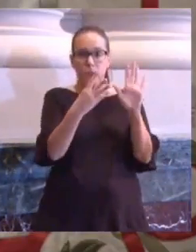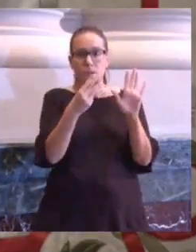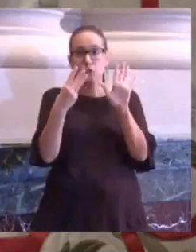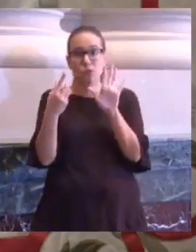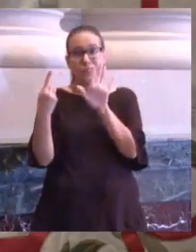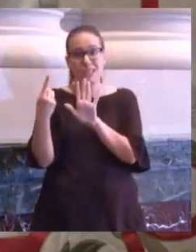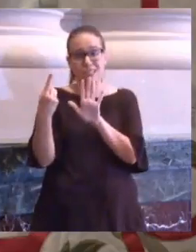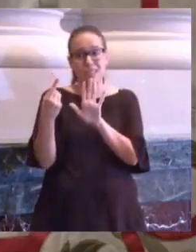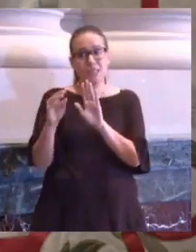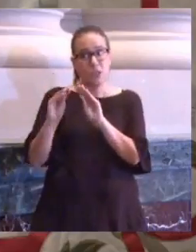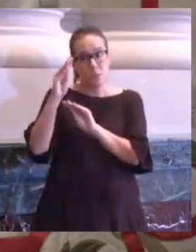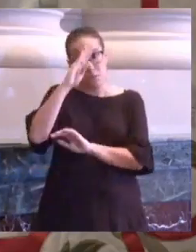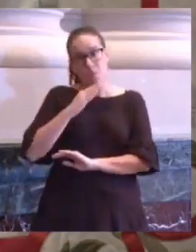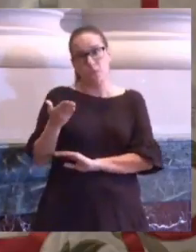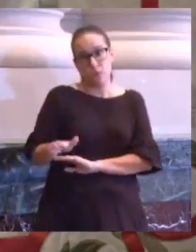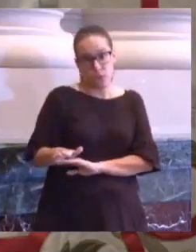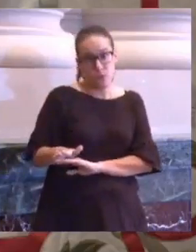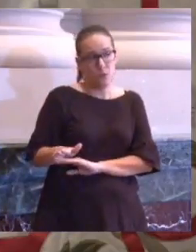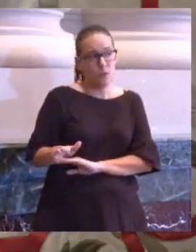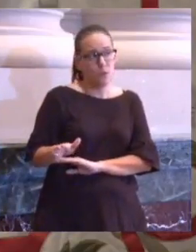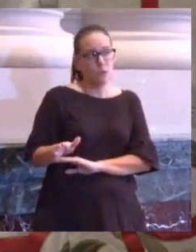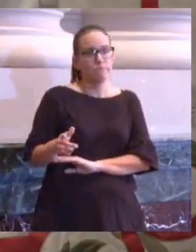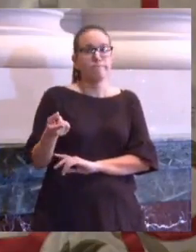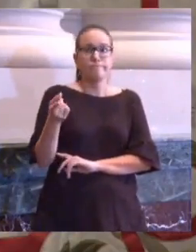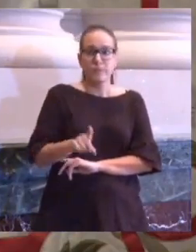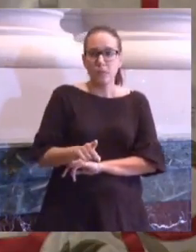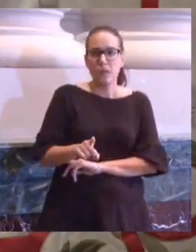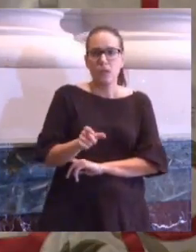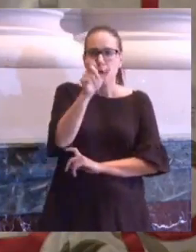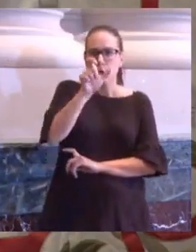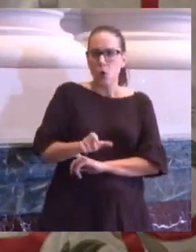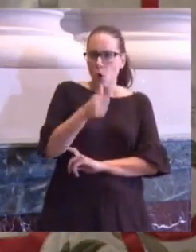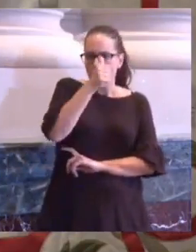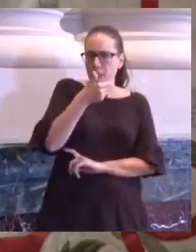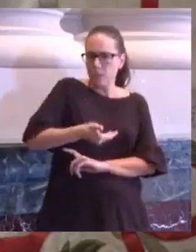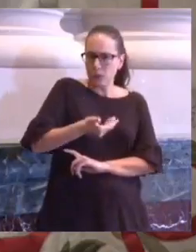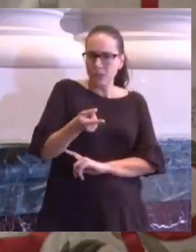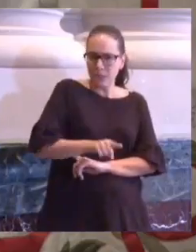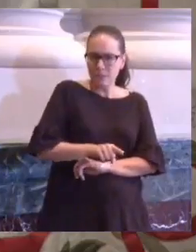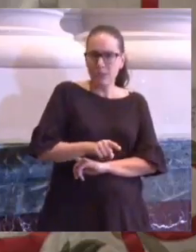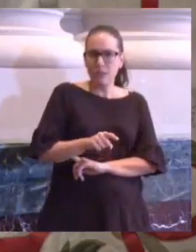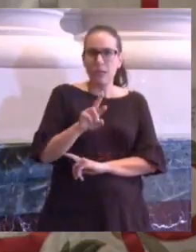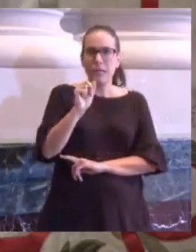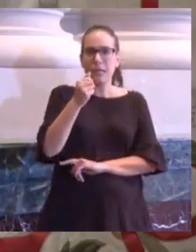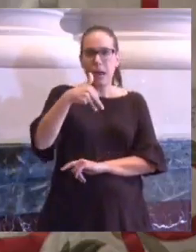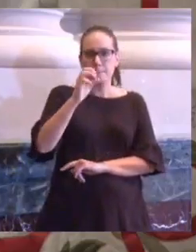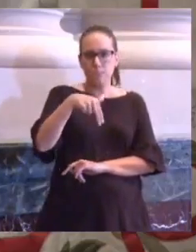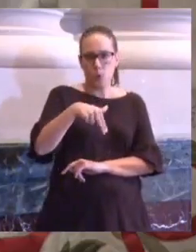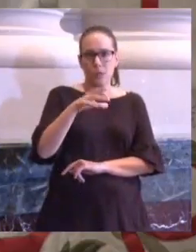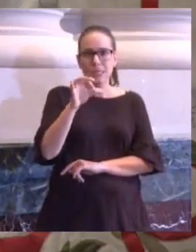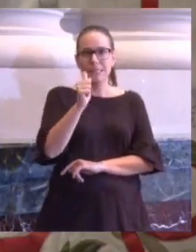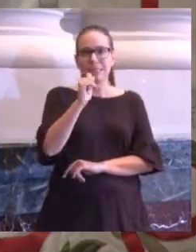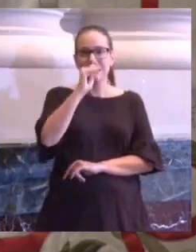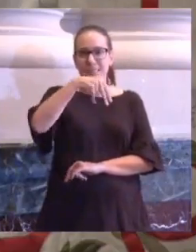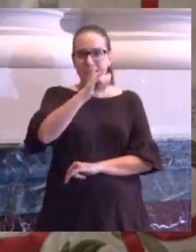1986 falleció. Al mismo tiempo, por cierto, que otro prohombre del socialismo aragonés, pocos meses después, Ramón Saín de Baranda. Eran, sin